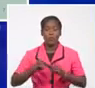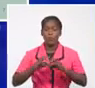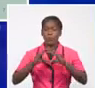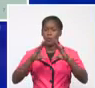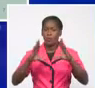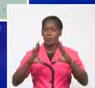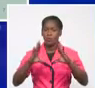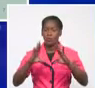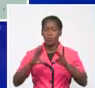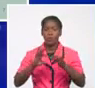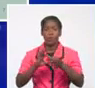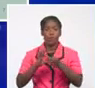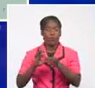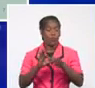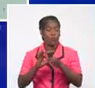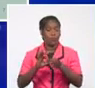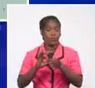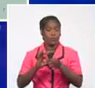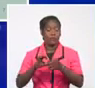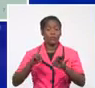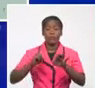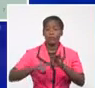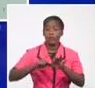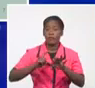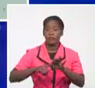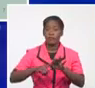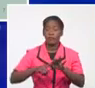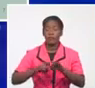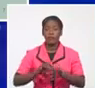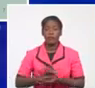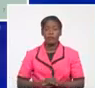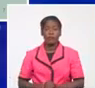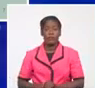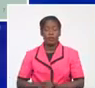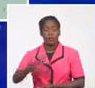y Santa Cruz del Norte con 2 cada uno.